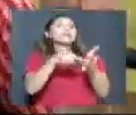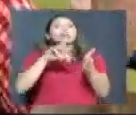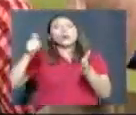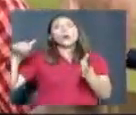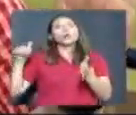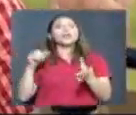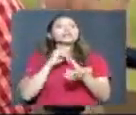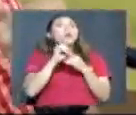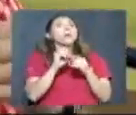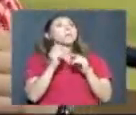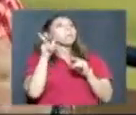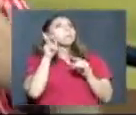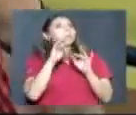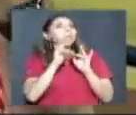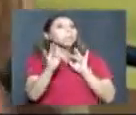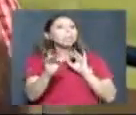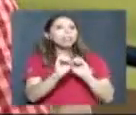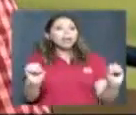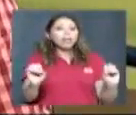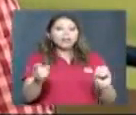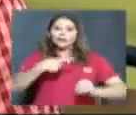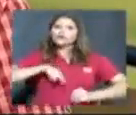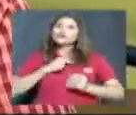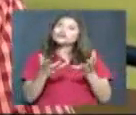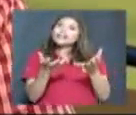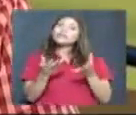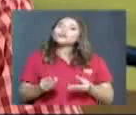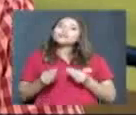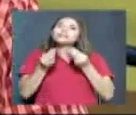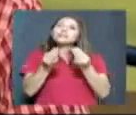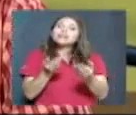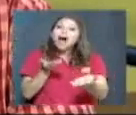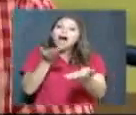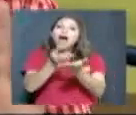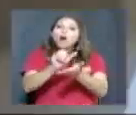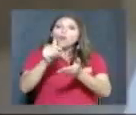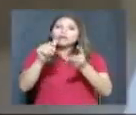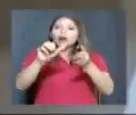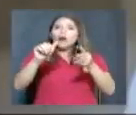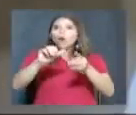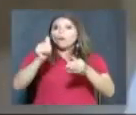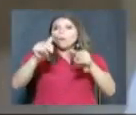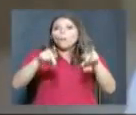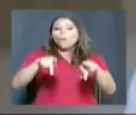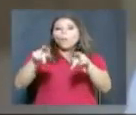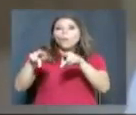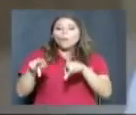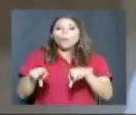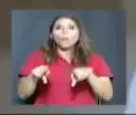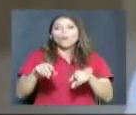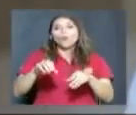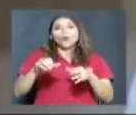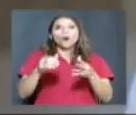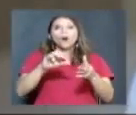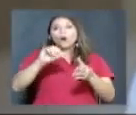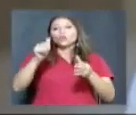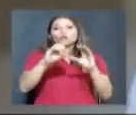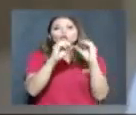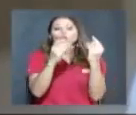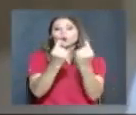podemos asistir a una posibilidad de darle espacio a otros actores. No significa quitarle el espacio a los operadores comerciales, para nada. Tenemos un